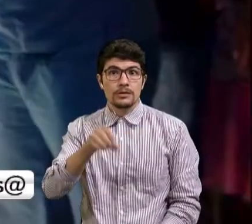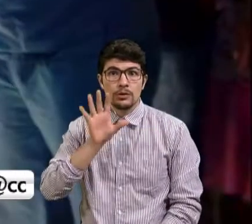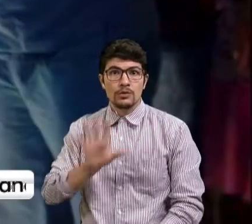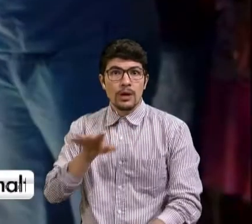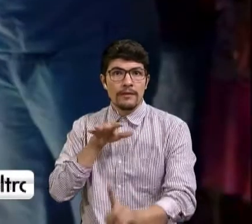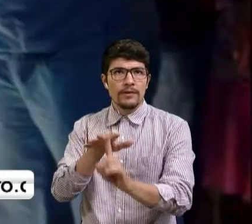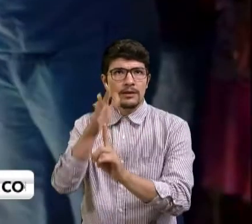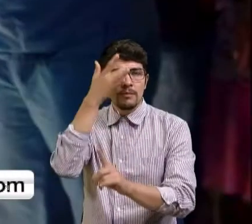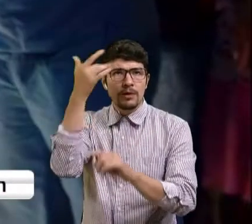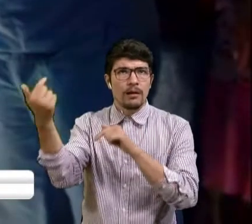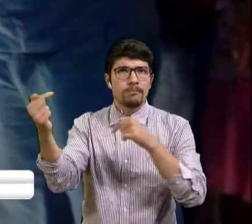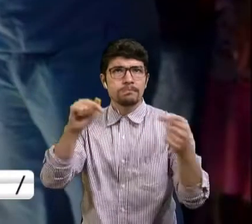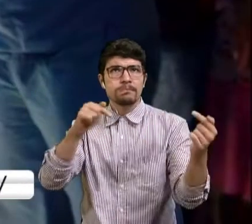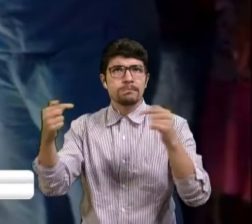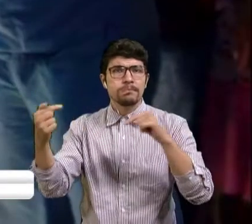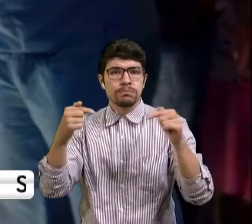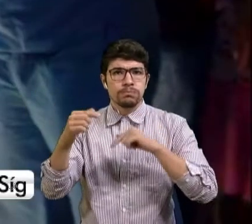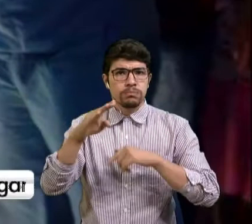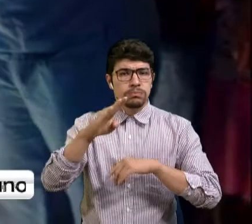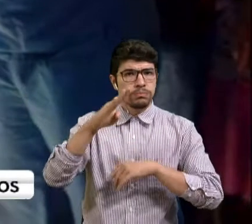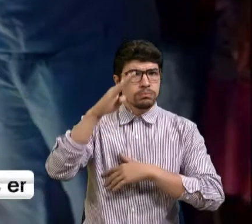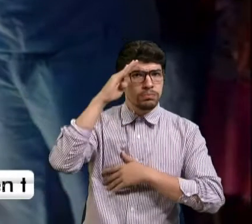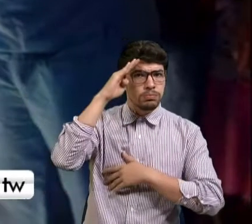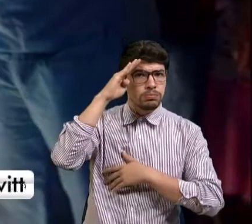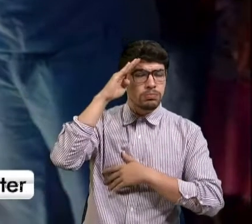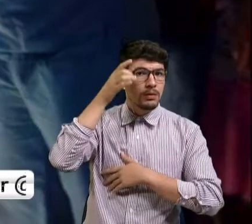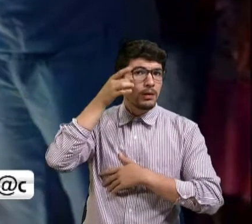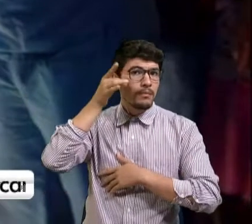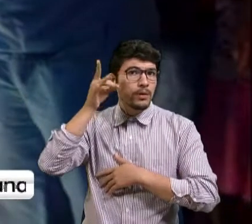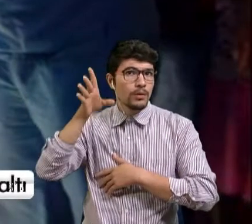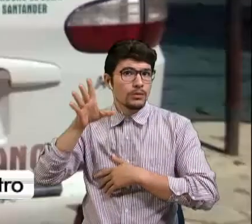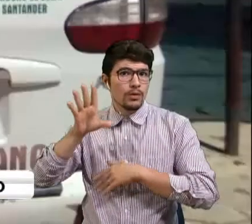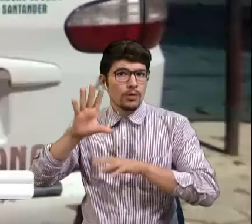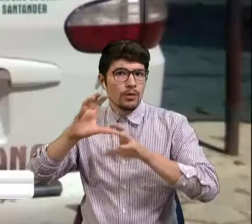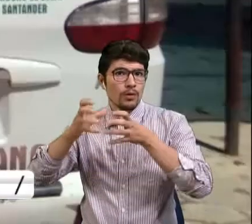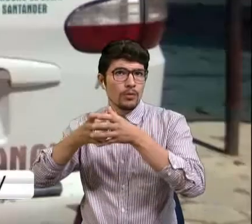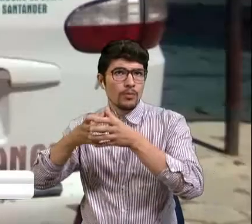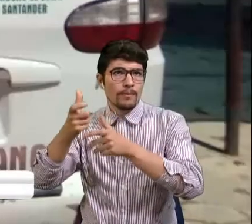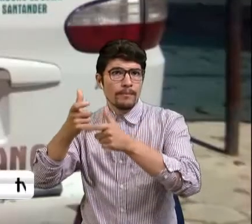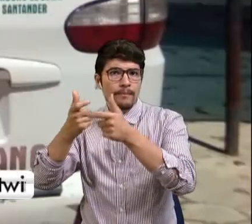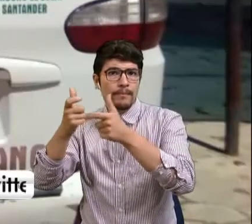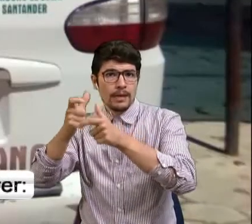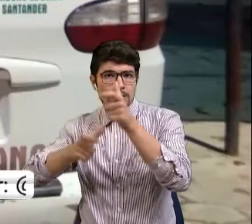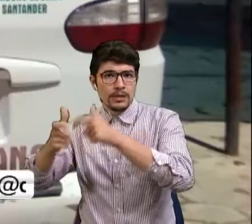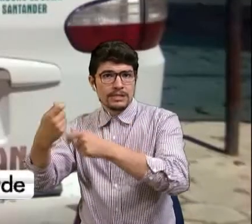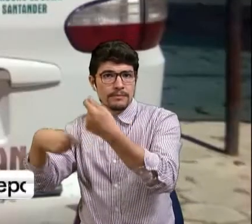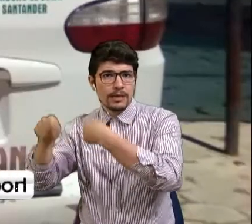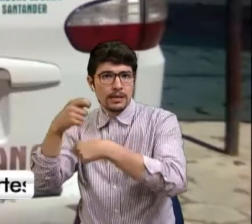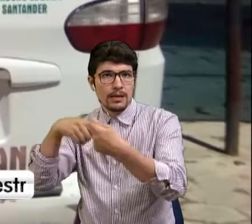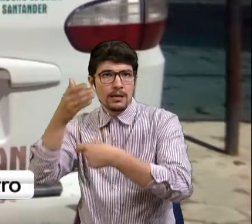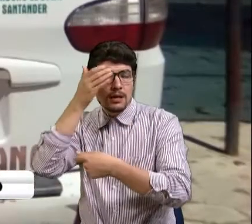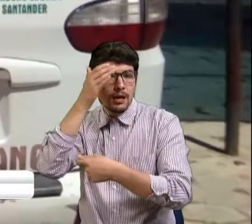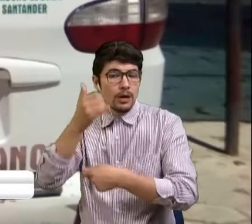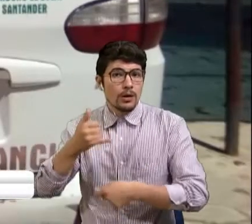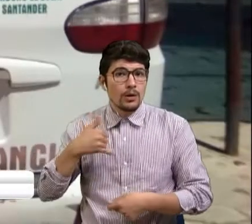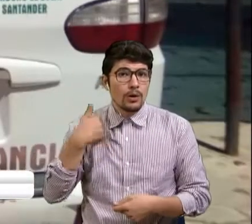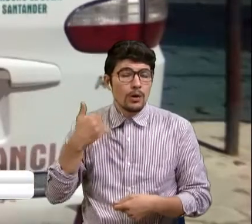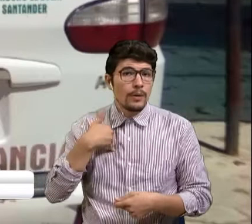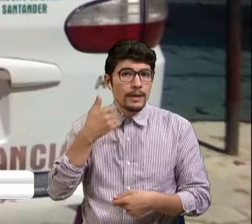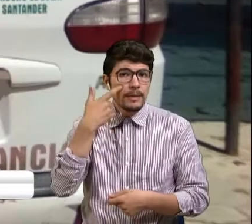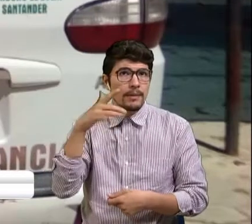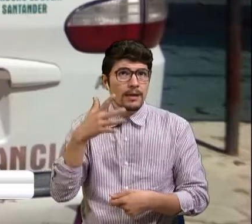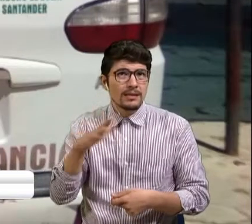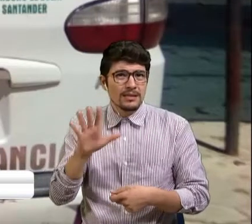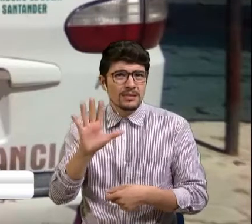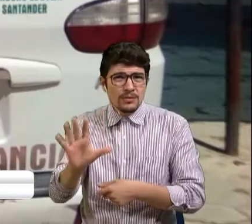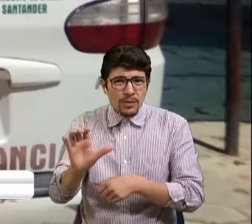un enfrentamiento entre la fuerza pública y posibles contrabandistas en esa región. Los menores, al parecer, se movilizaban en